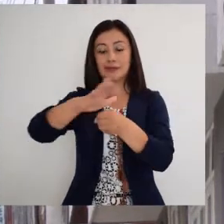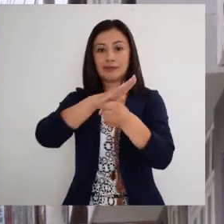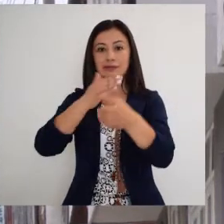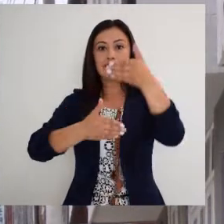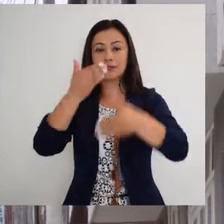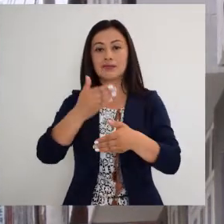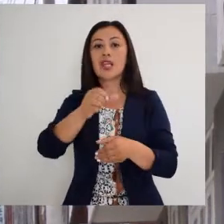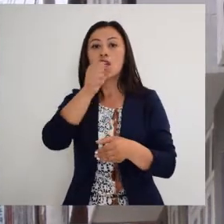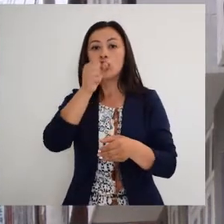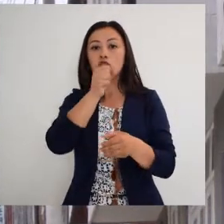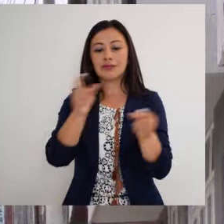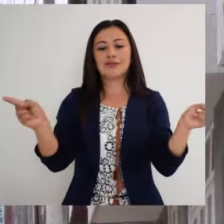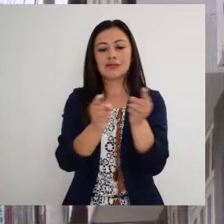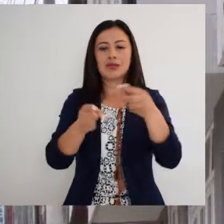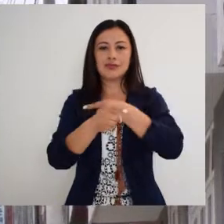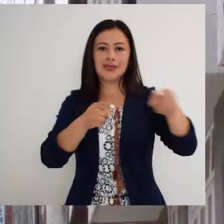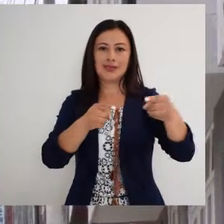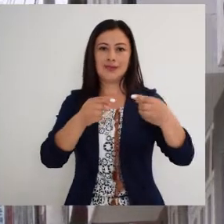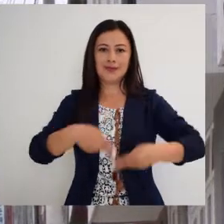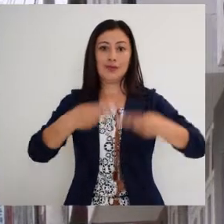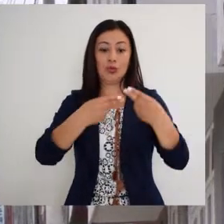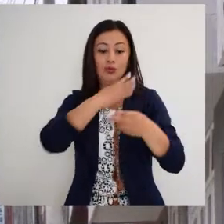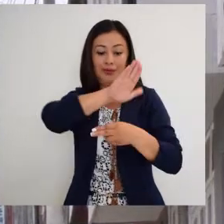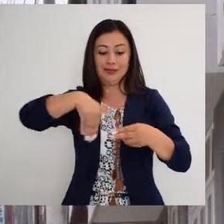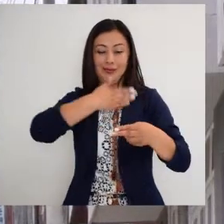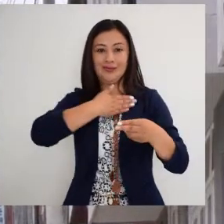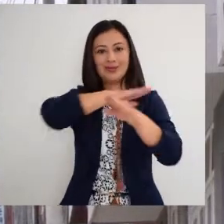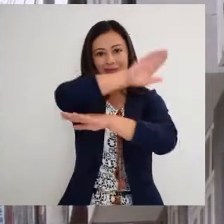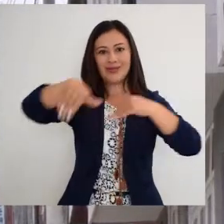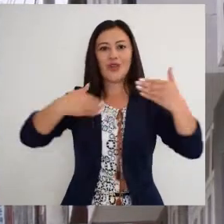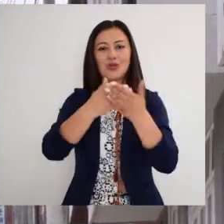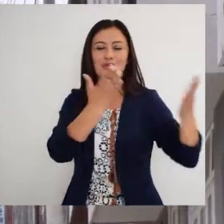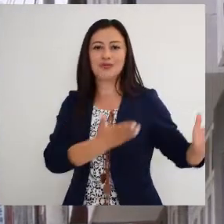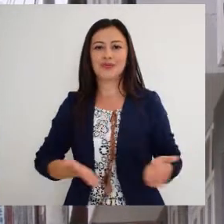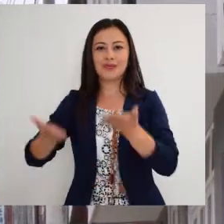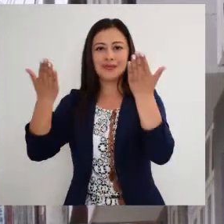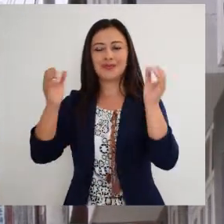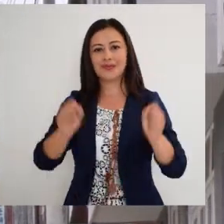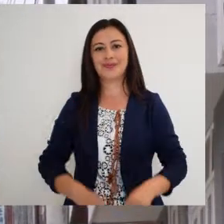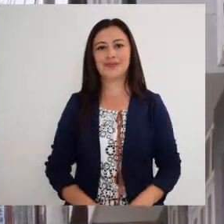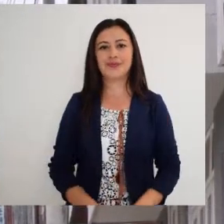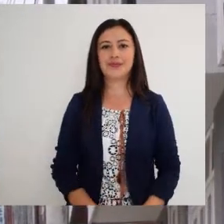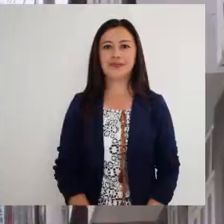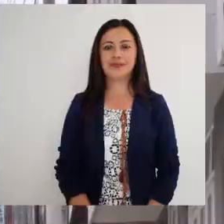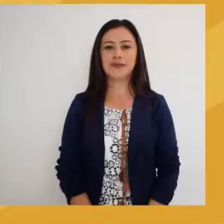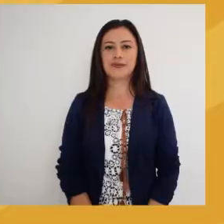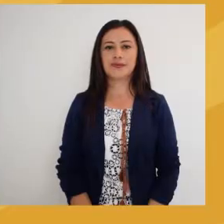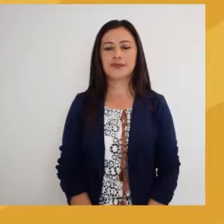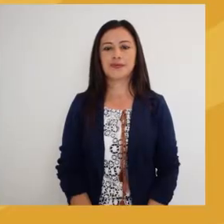daremos una vuelta rápida por las noticias más importantes de la semana a través de nuestro resumen informativo. Tunja Somos Todos, bienvenidos.